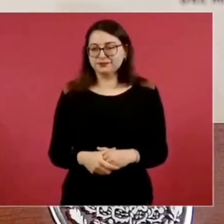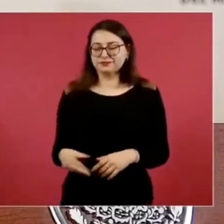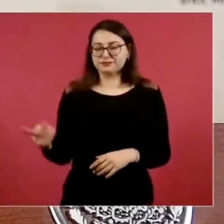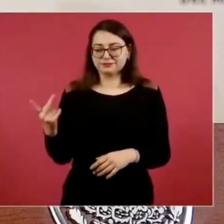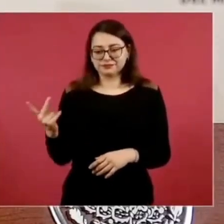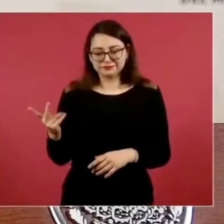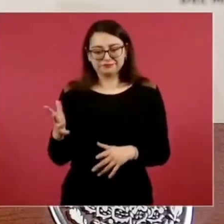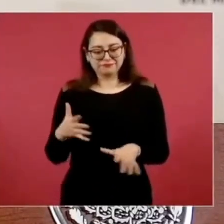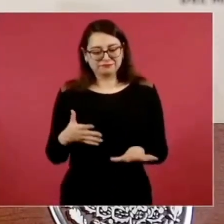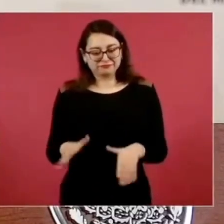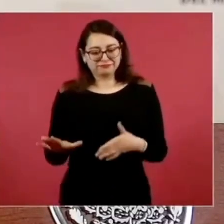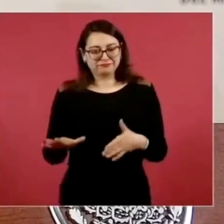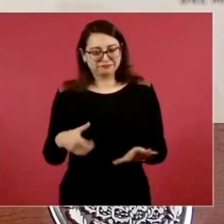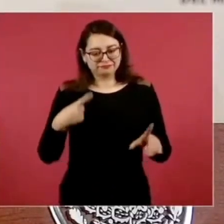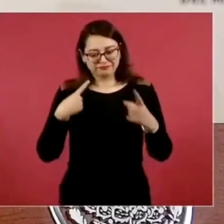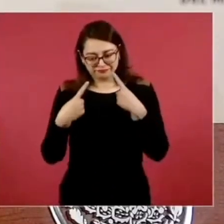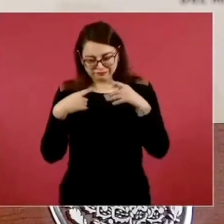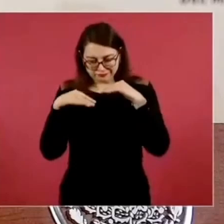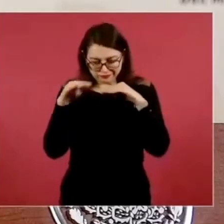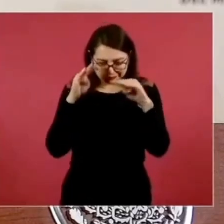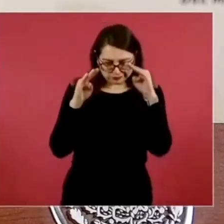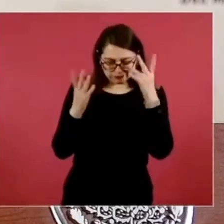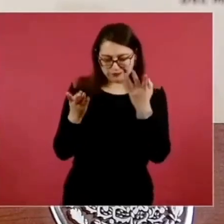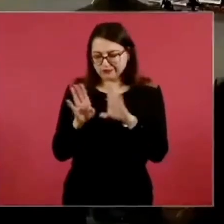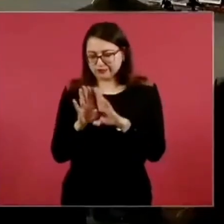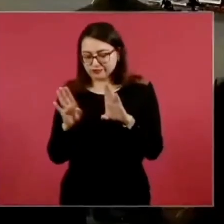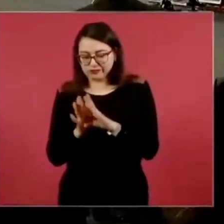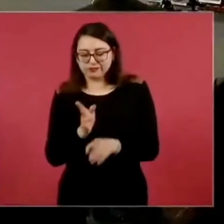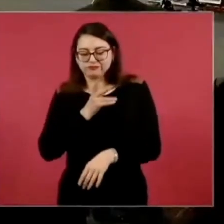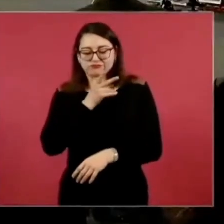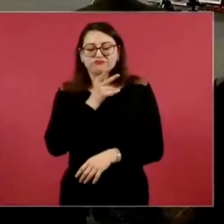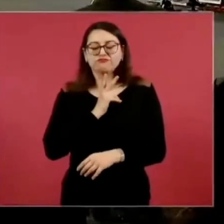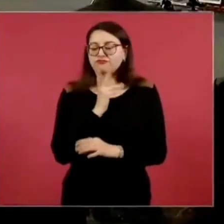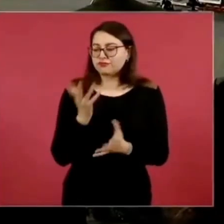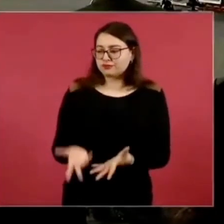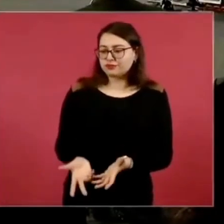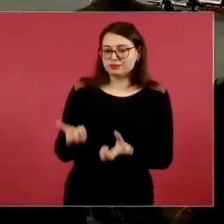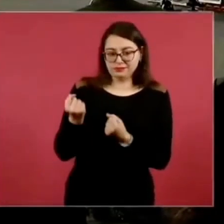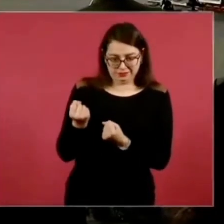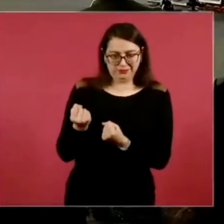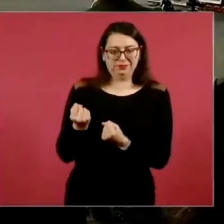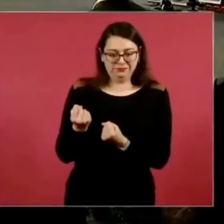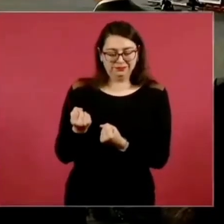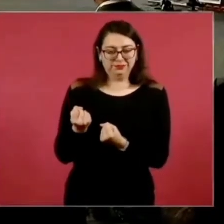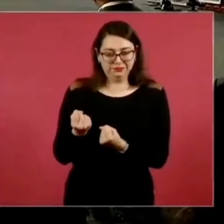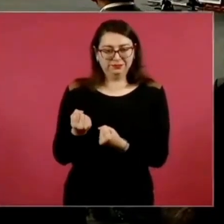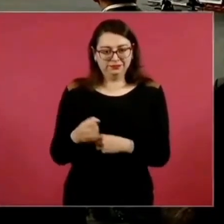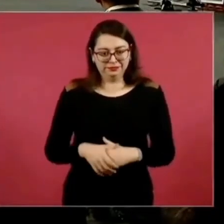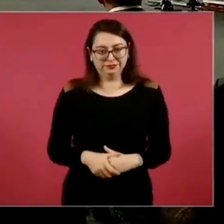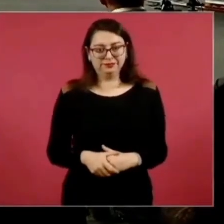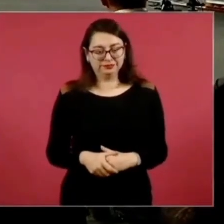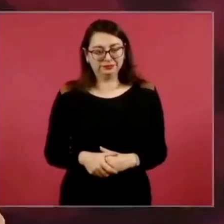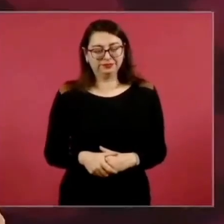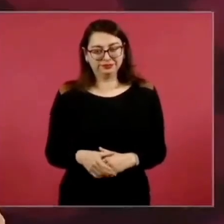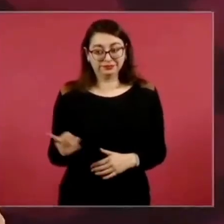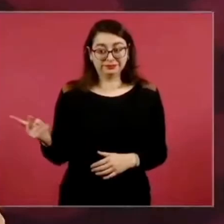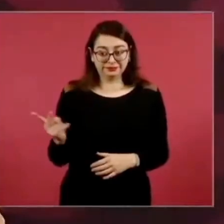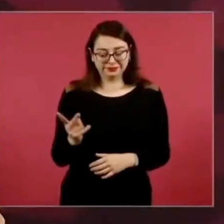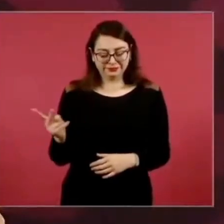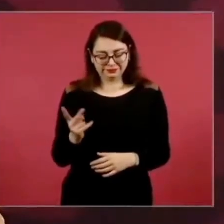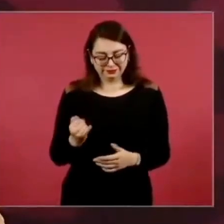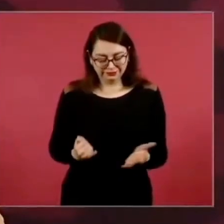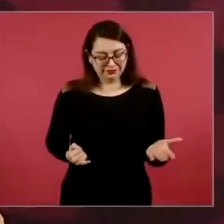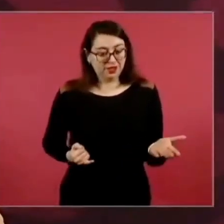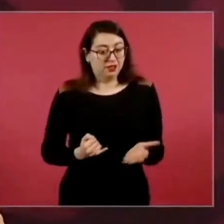caminar y analizan todas las posibilidades y ahí llegan a una muy buena conclusión,